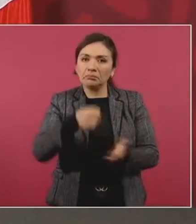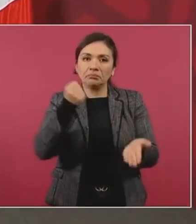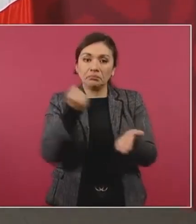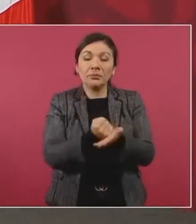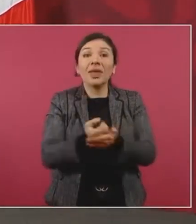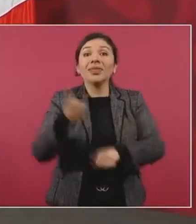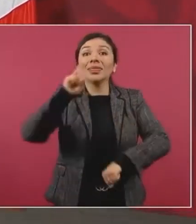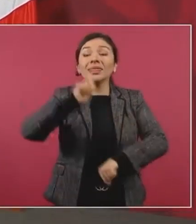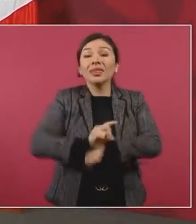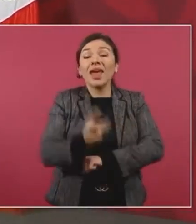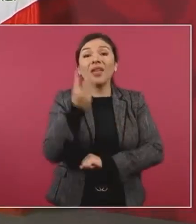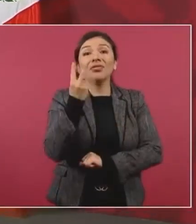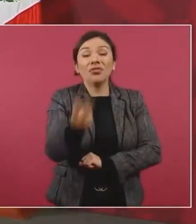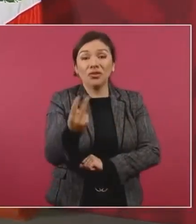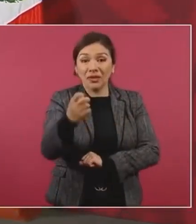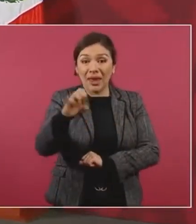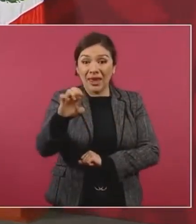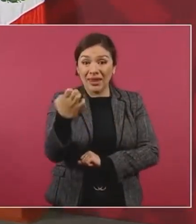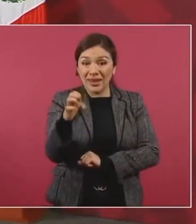el día dos